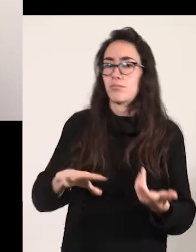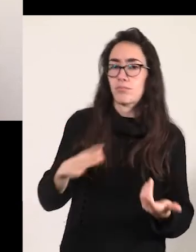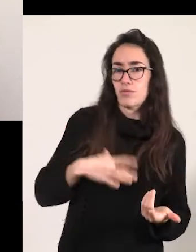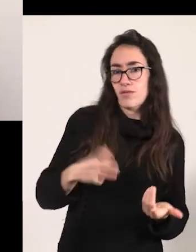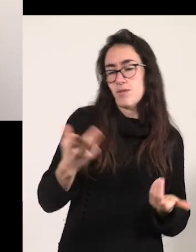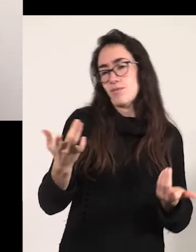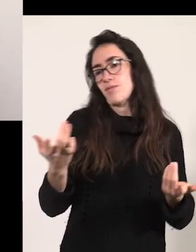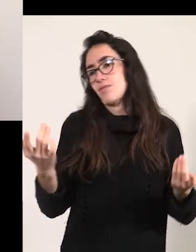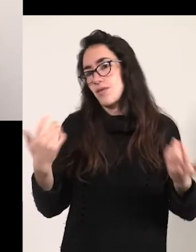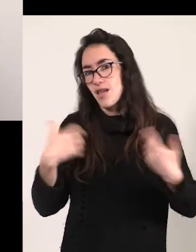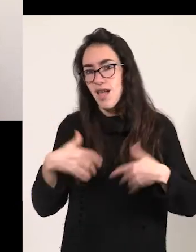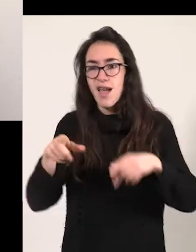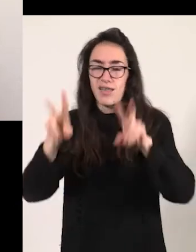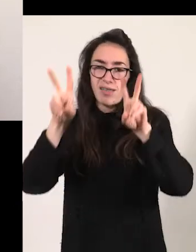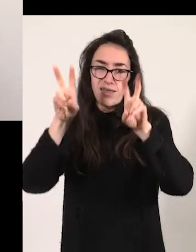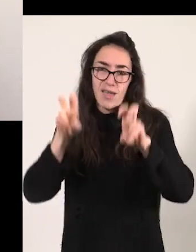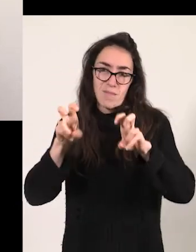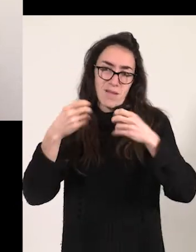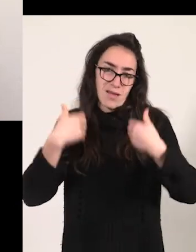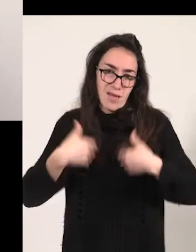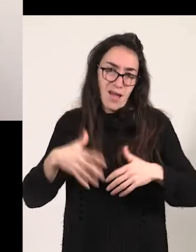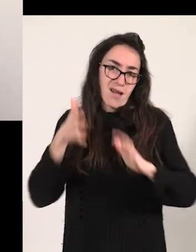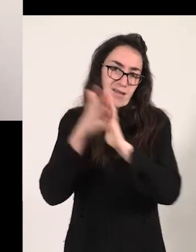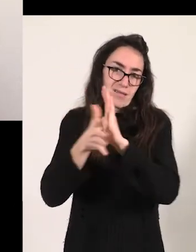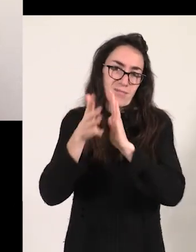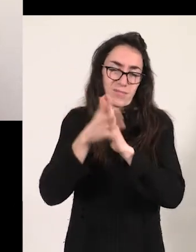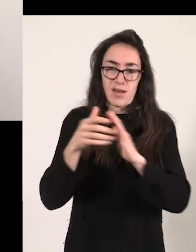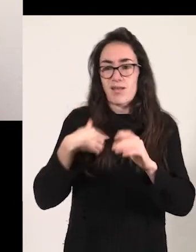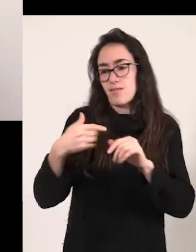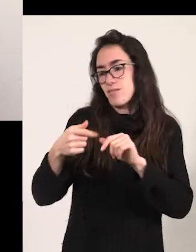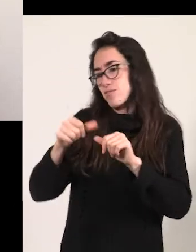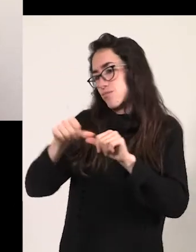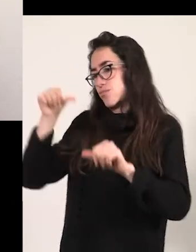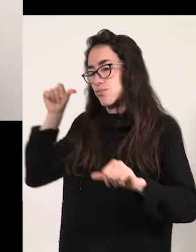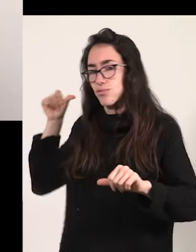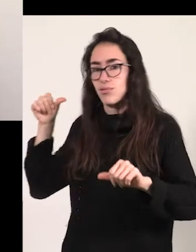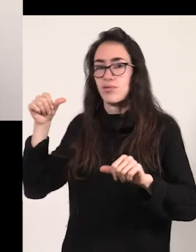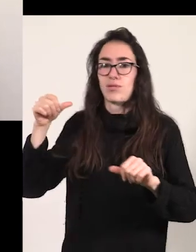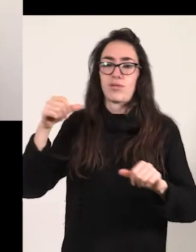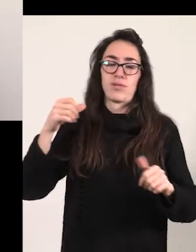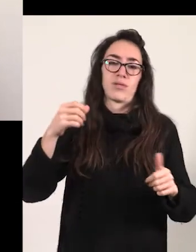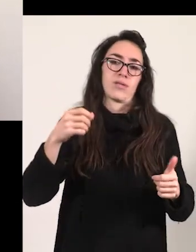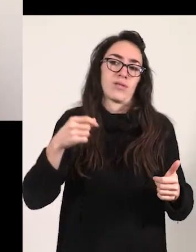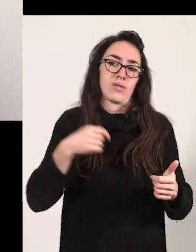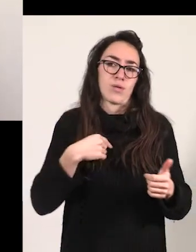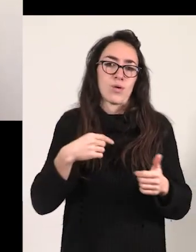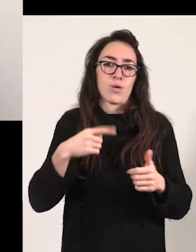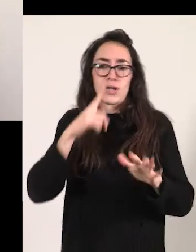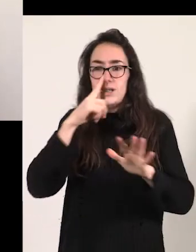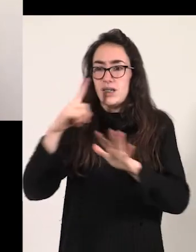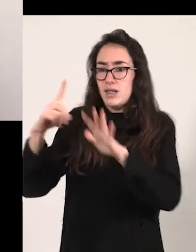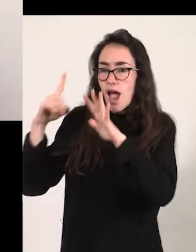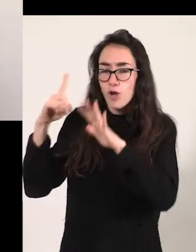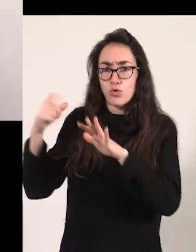bastantes textos escritos y buena parte de ellos de forma gratuita, ¿no? Como en el caso de Afroféminas, que yo llevo escribiendo